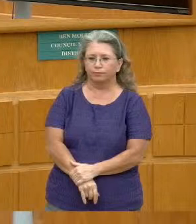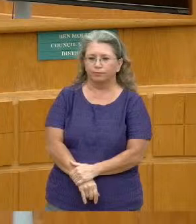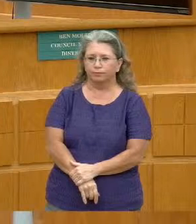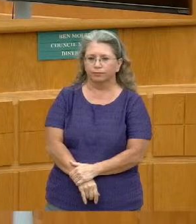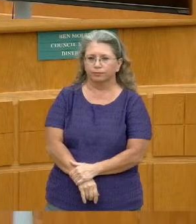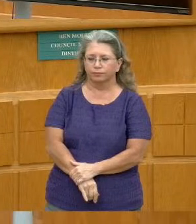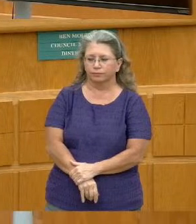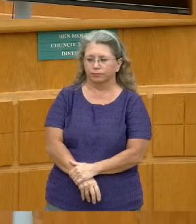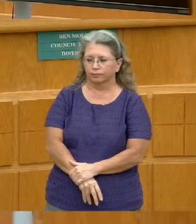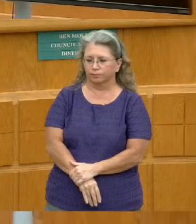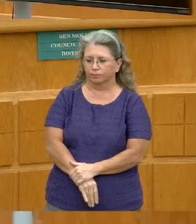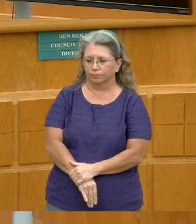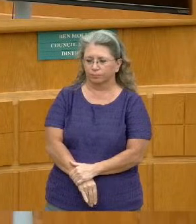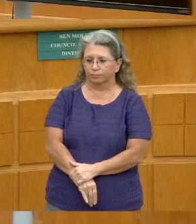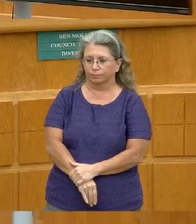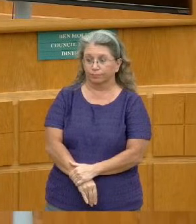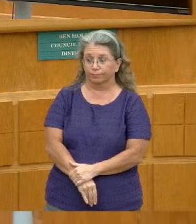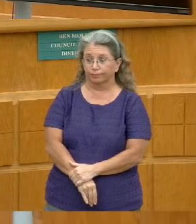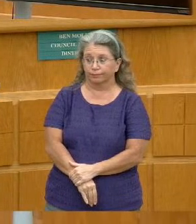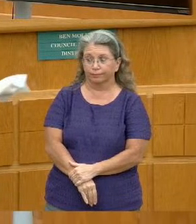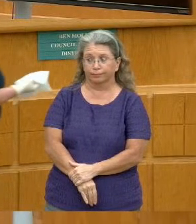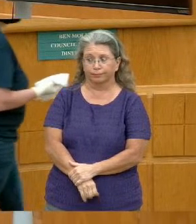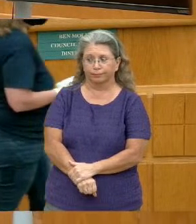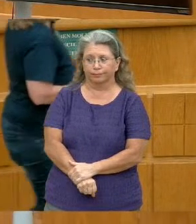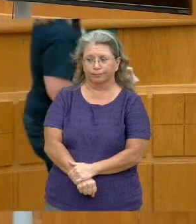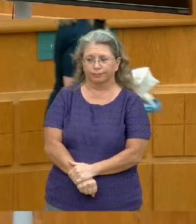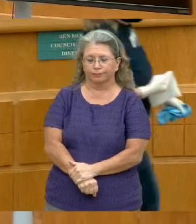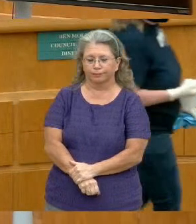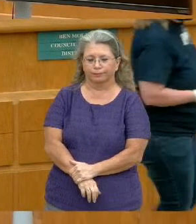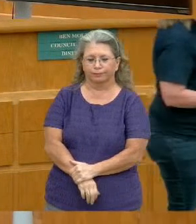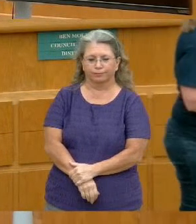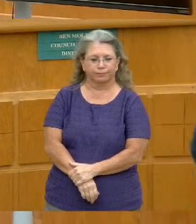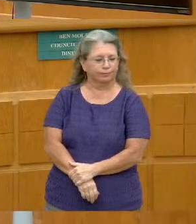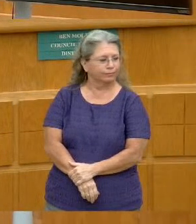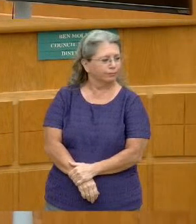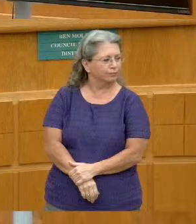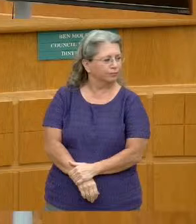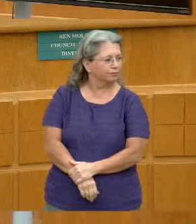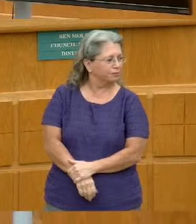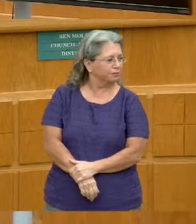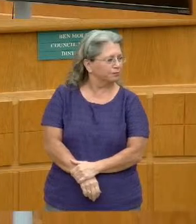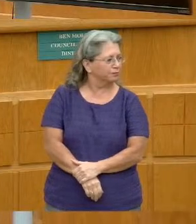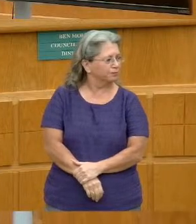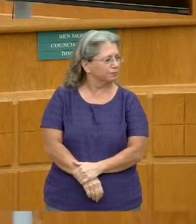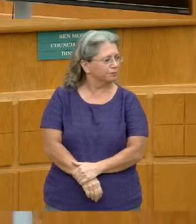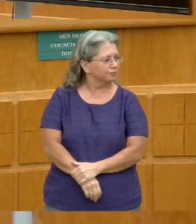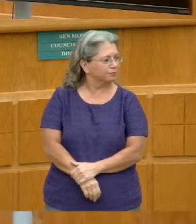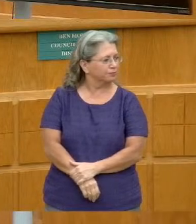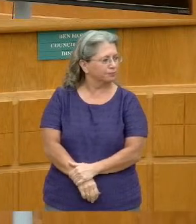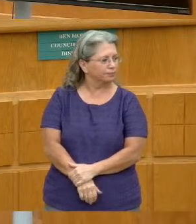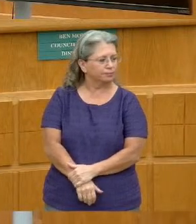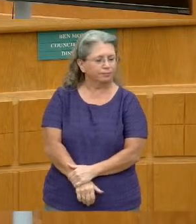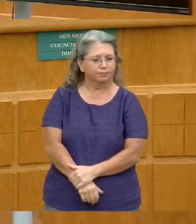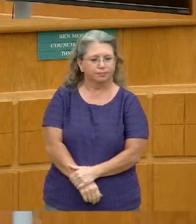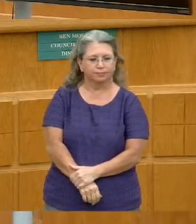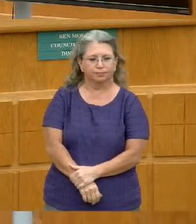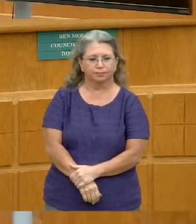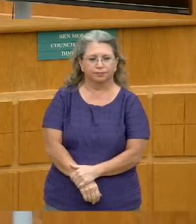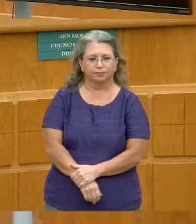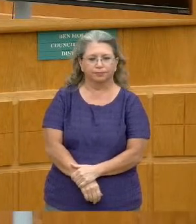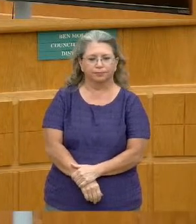coronavirus, haciendo un total de 1,840 casos. Tan solo en los últimos 7 días se reportaron 1,378